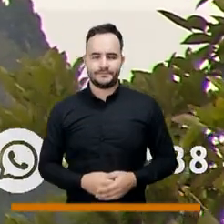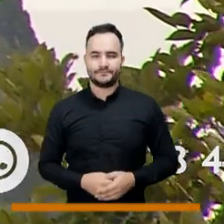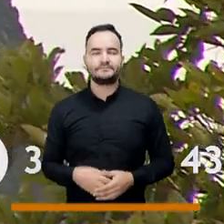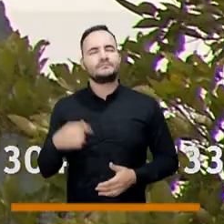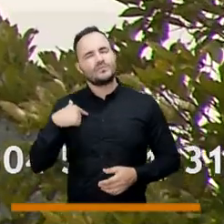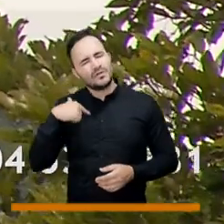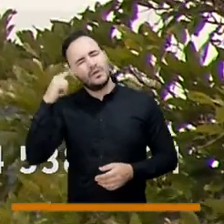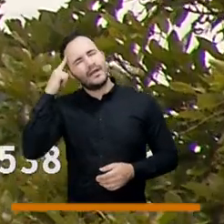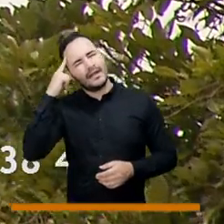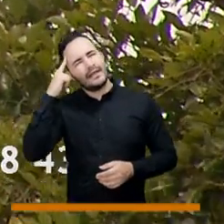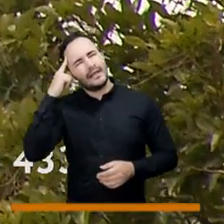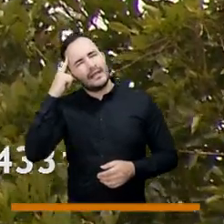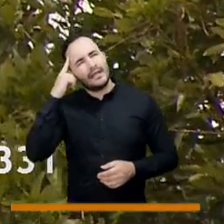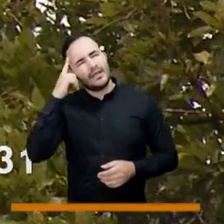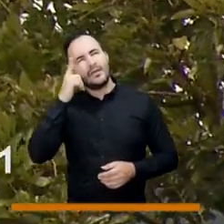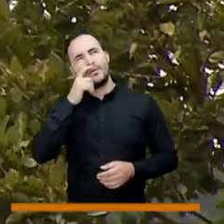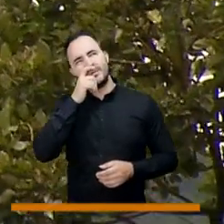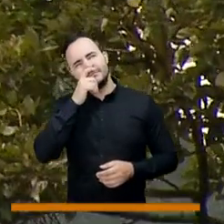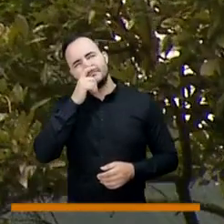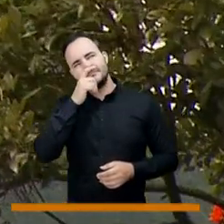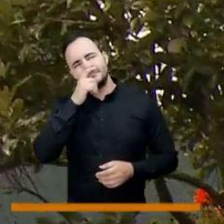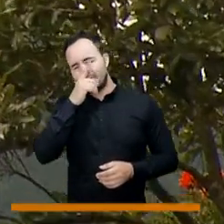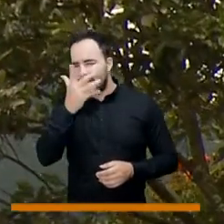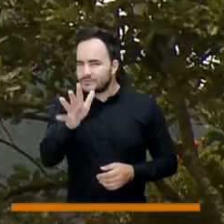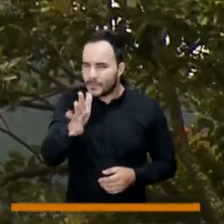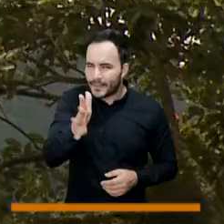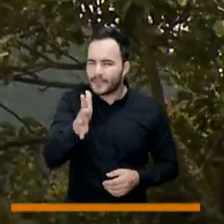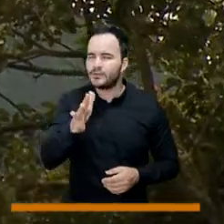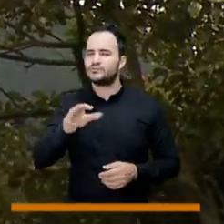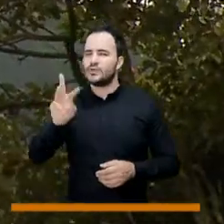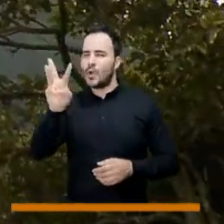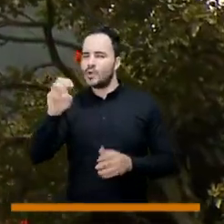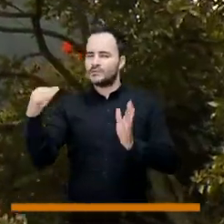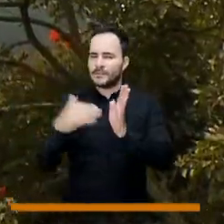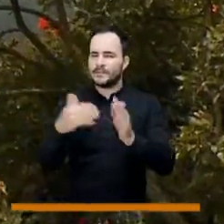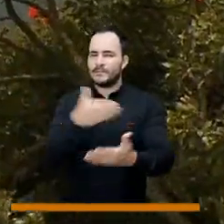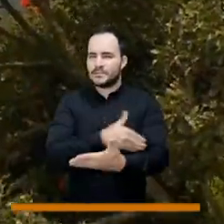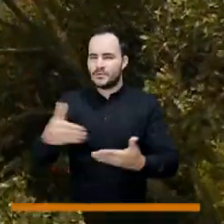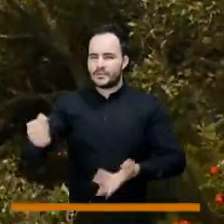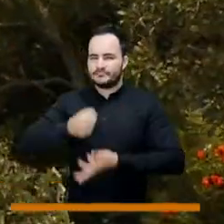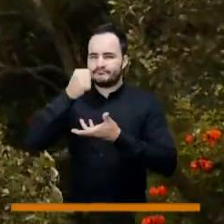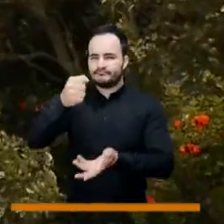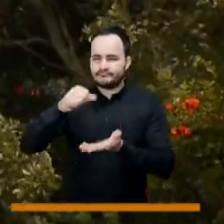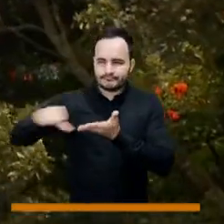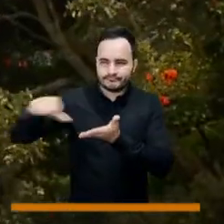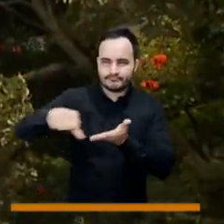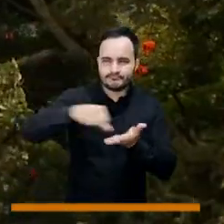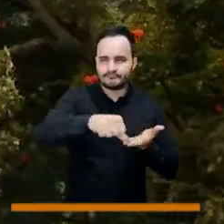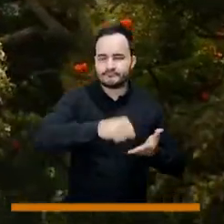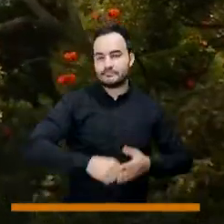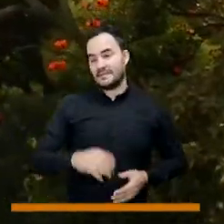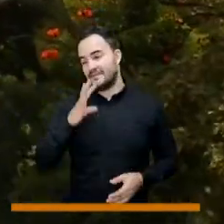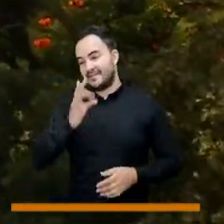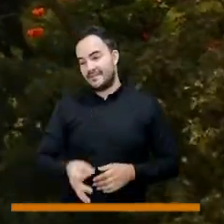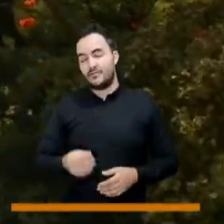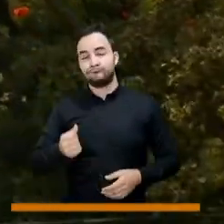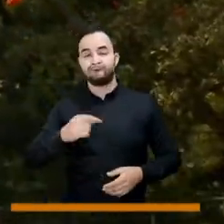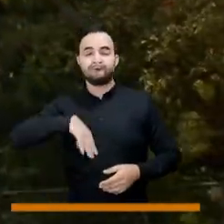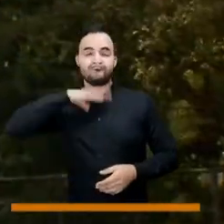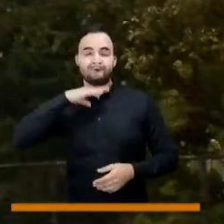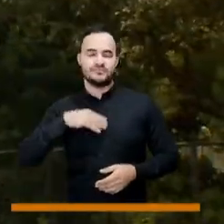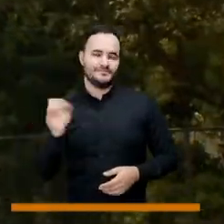deportivos? Bueno, si no me equivoco, para el POAI actual hay aproximadamente 8.000 millones de pesos apenas.